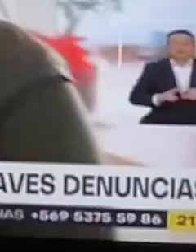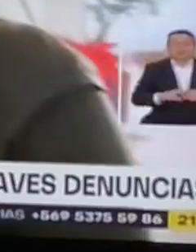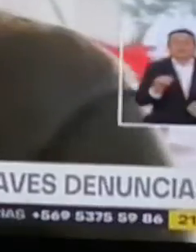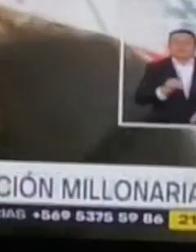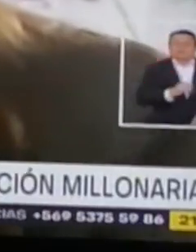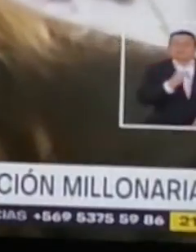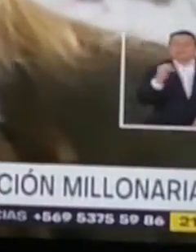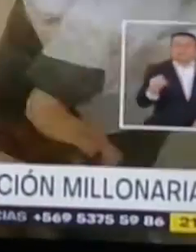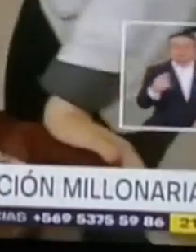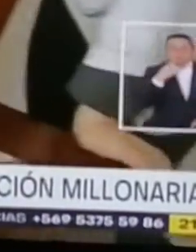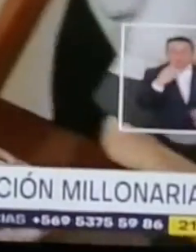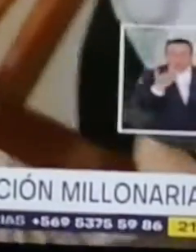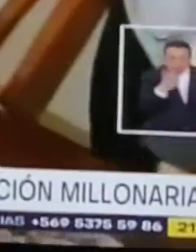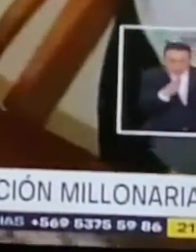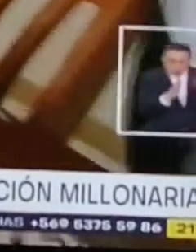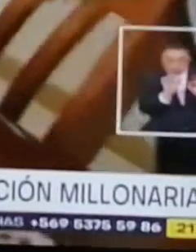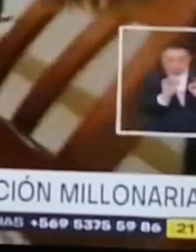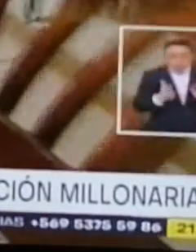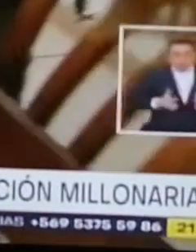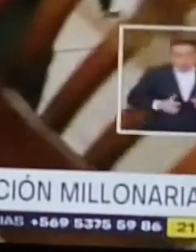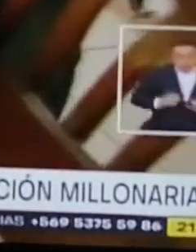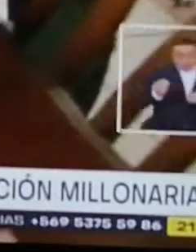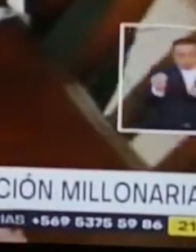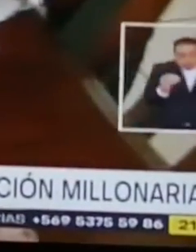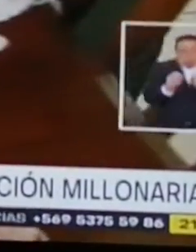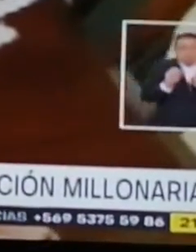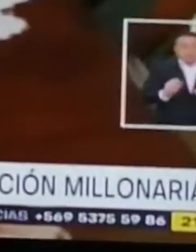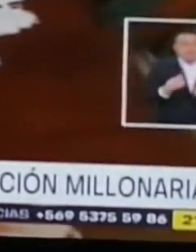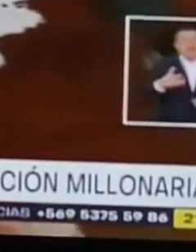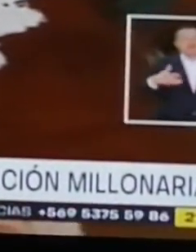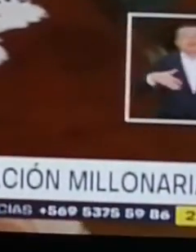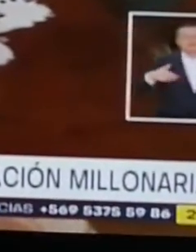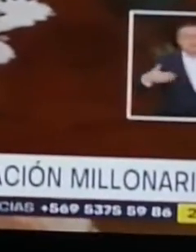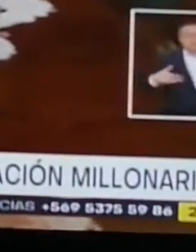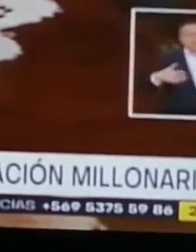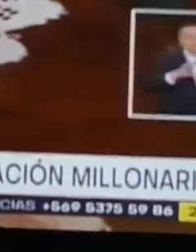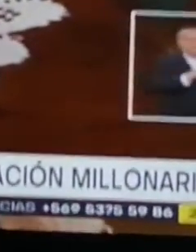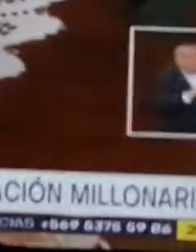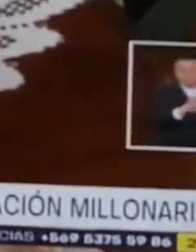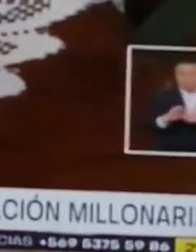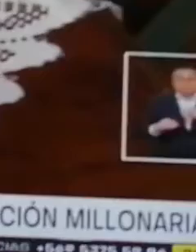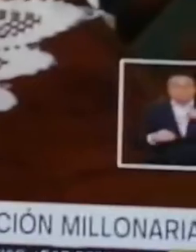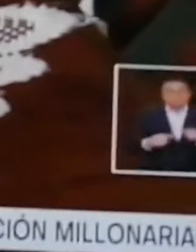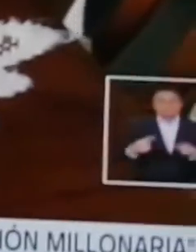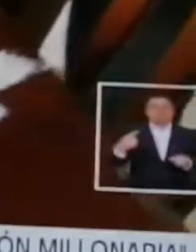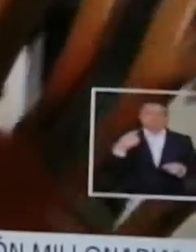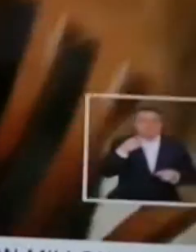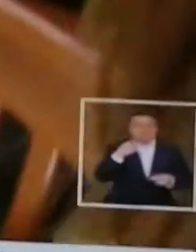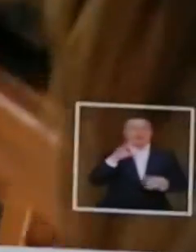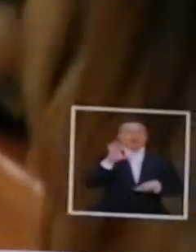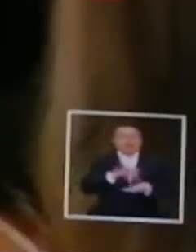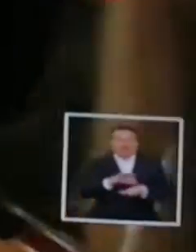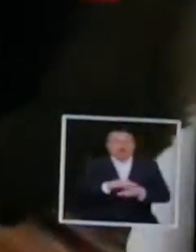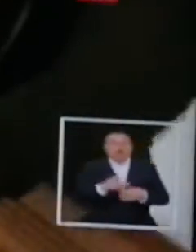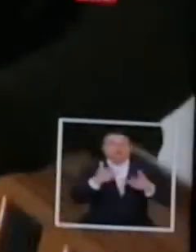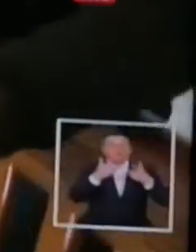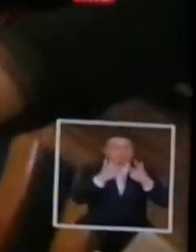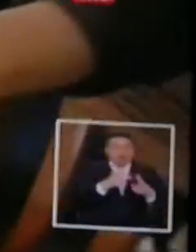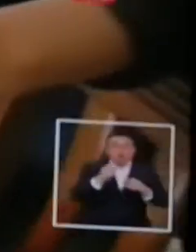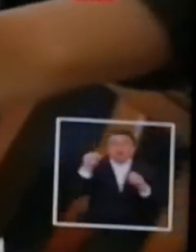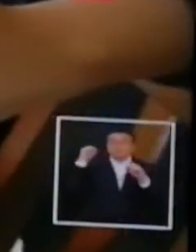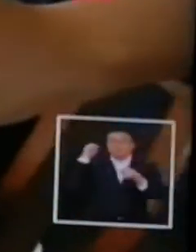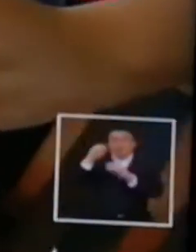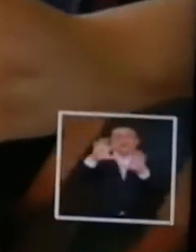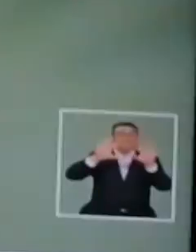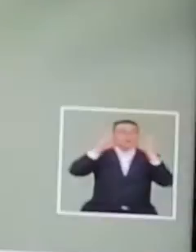hay un rebote, una reoperación. Lamentablemente, en el contexto en el que ella está amenazando a los doctores de muerte, golpeando la clínica,